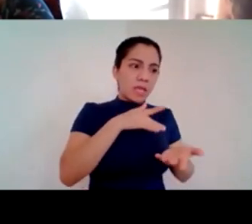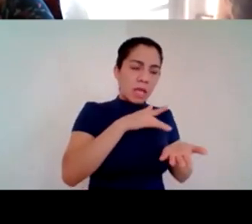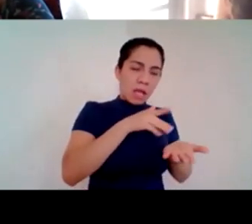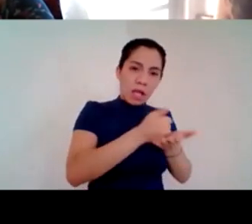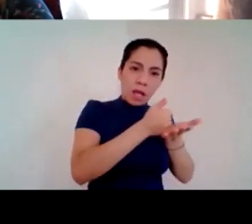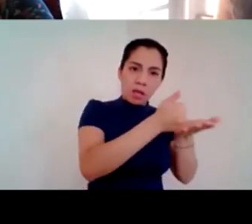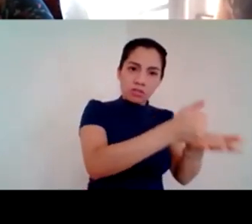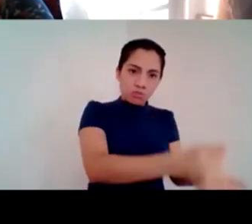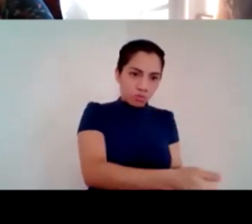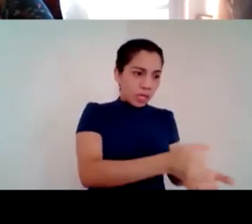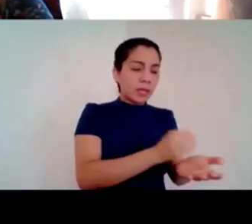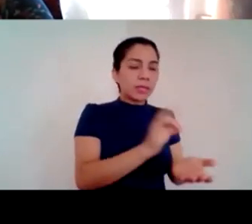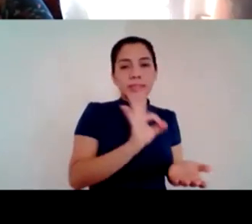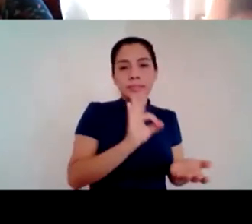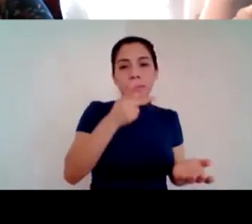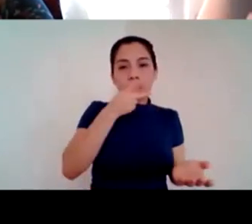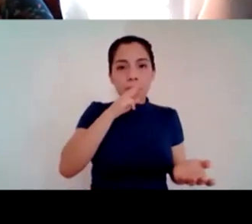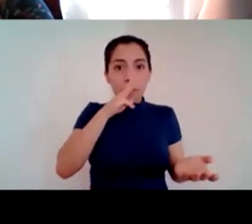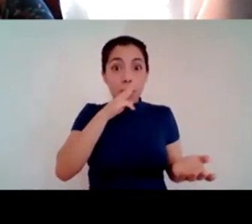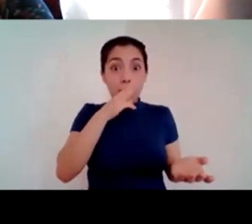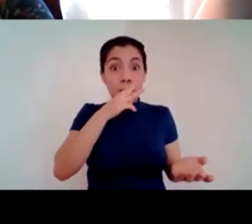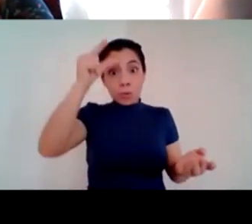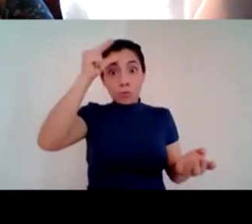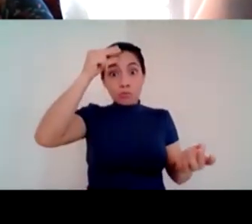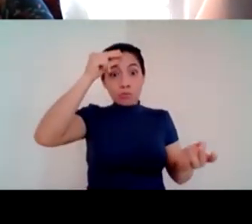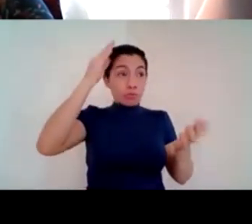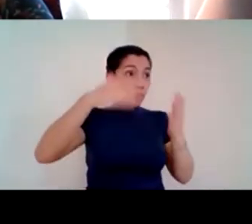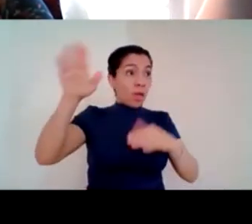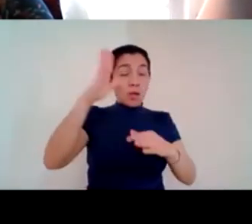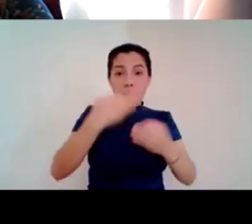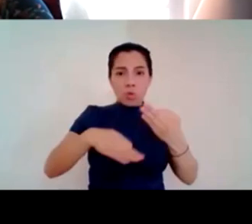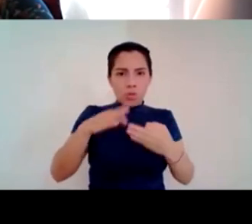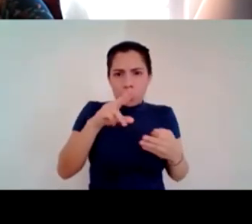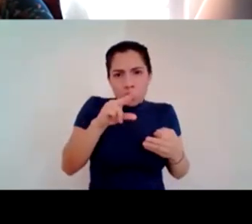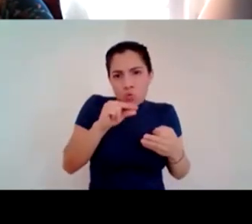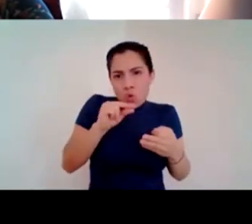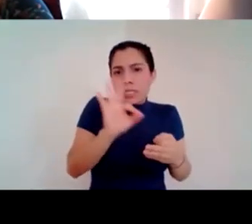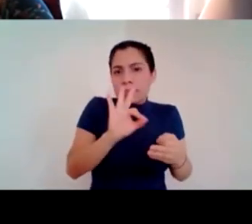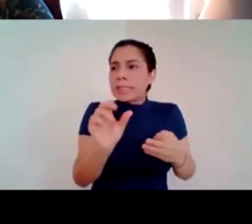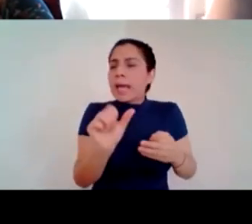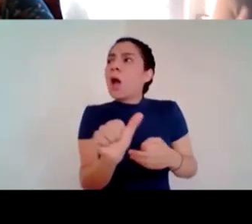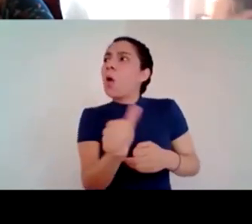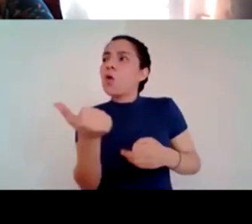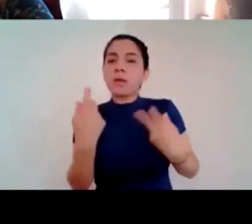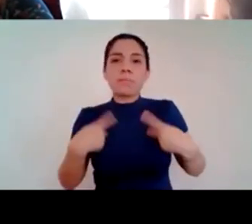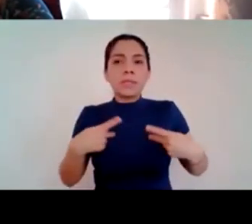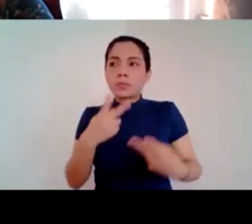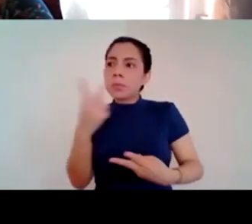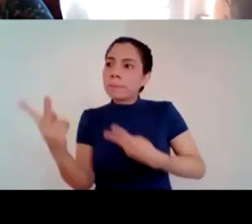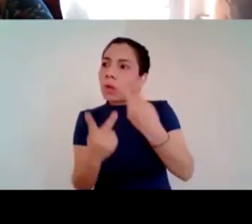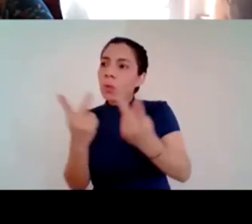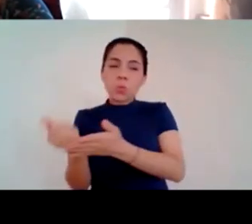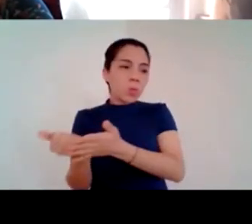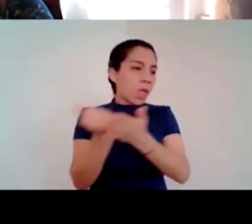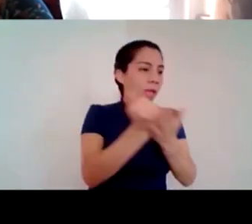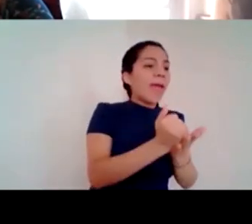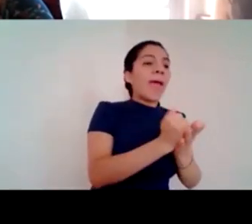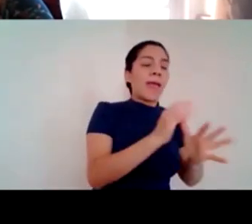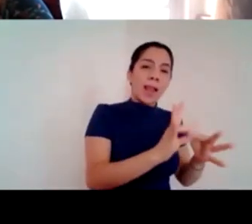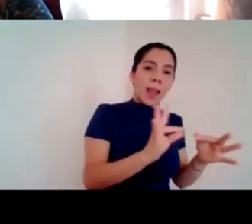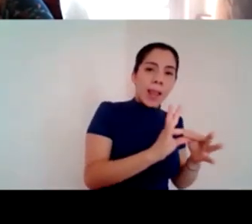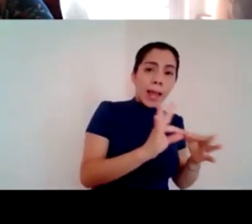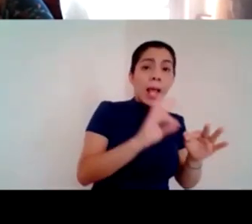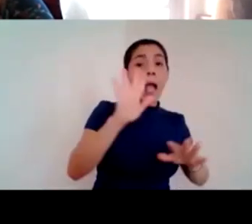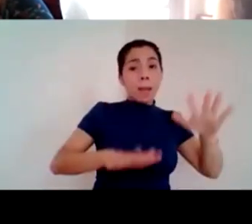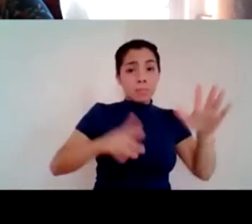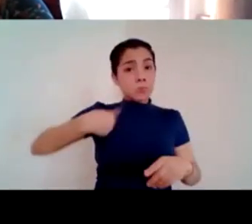estamos obligados a saber de todo tenemos nuestros propios tabúes nuestros propios pudores a veces nos es difícil hablar de ciertos temas con las hijas e